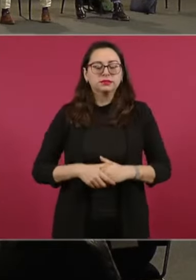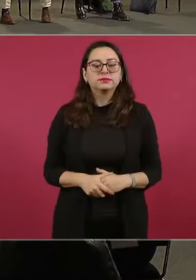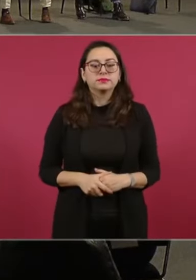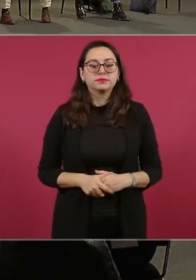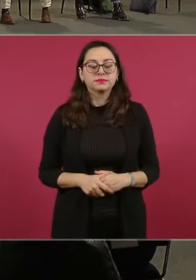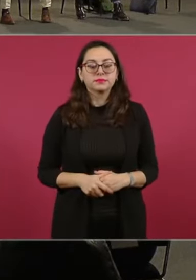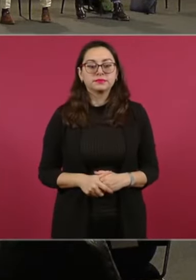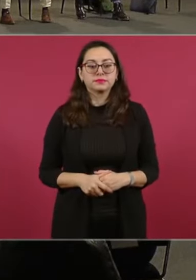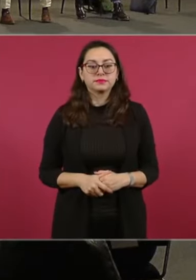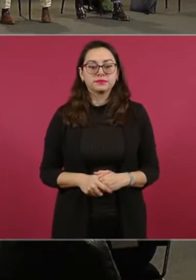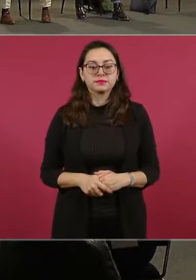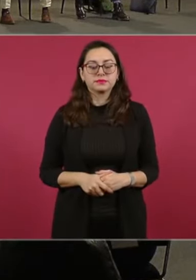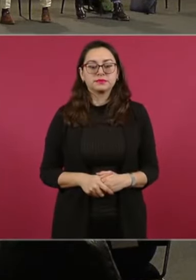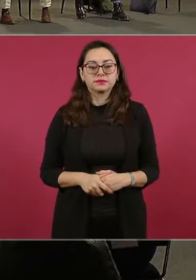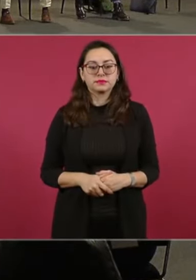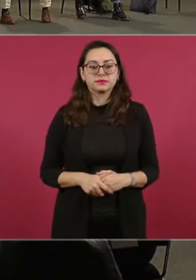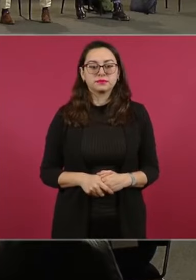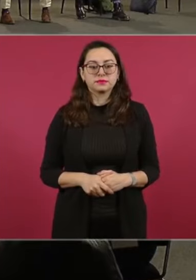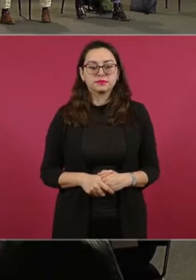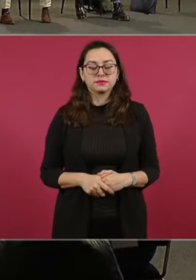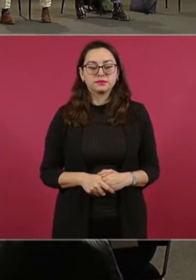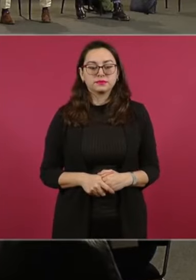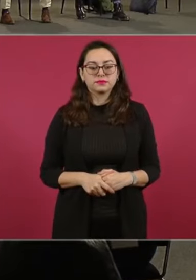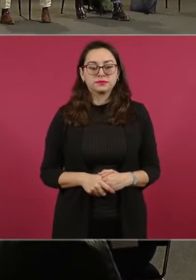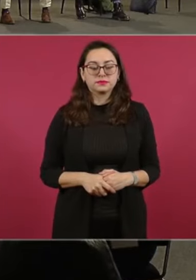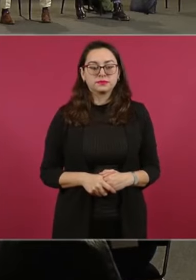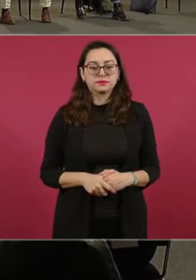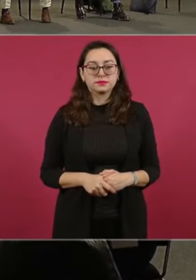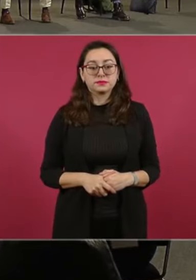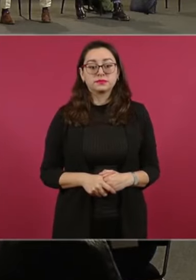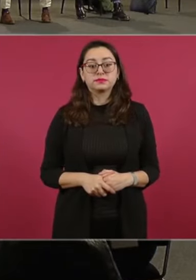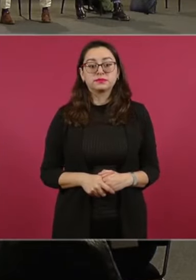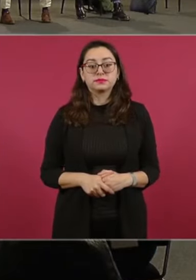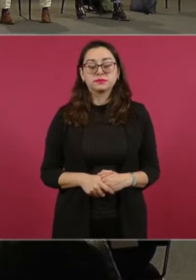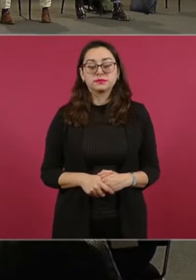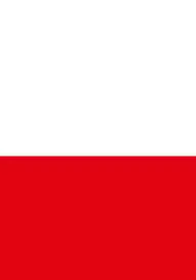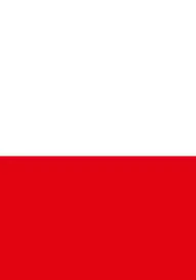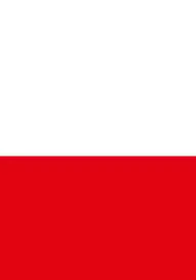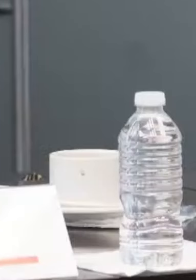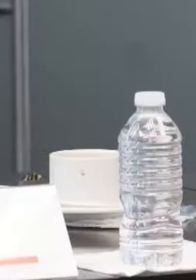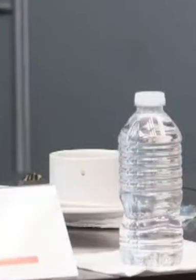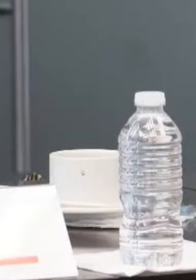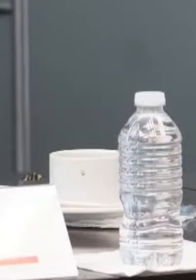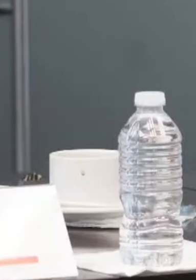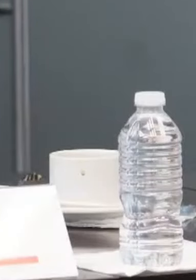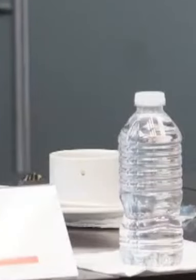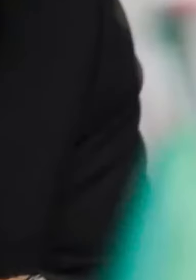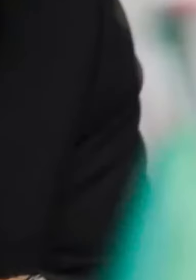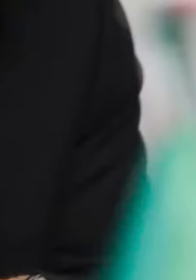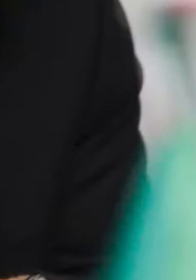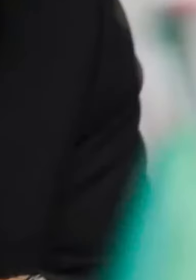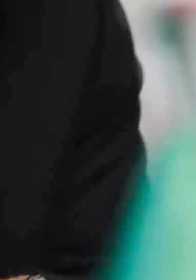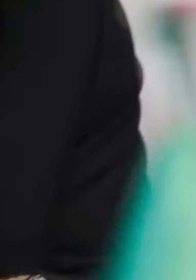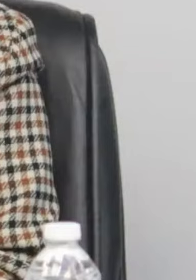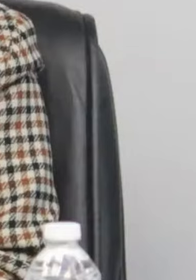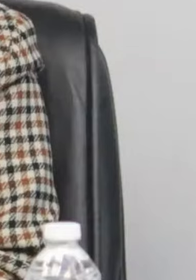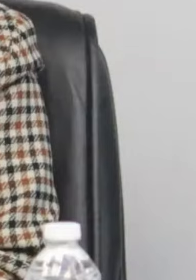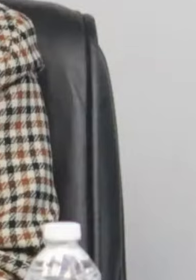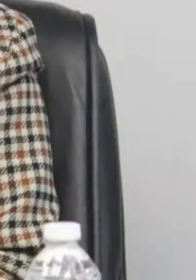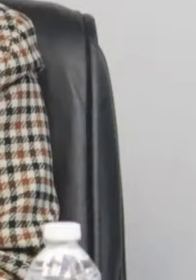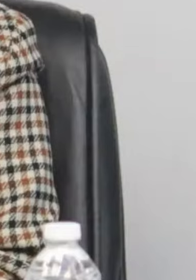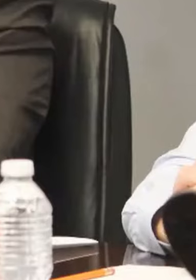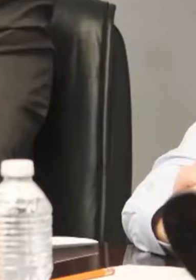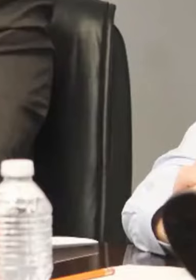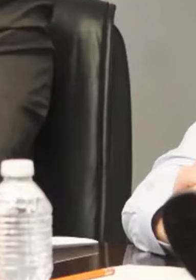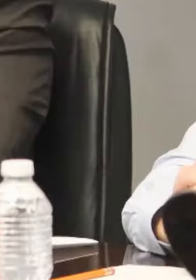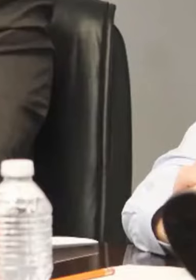El Comité de Moléculas Nuevas de COFEPRIS está formado por expertas y expertos que analizan las evidencias científicas y médicas de nuevos